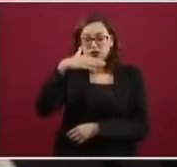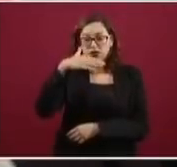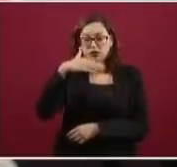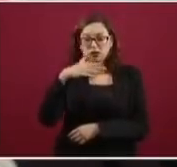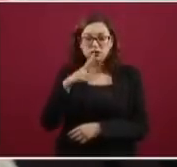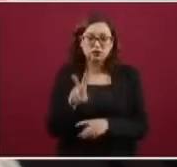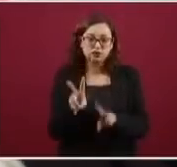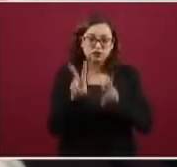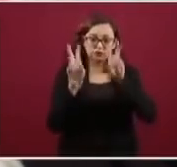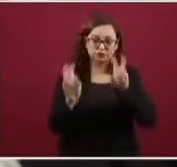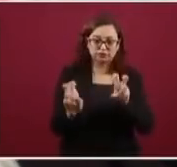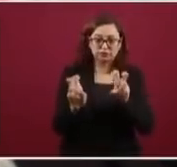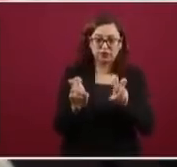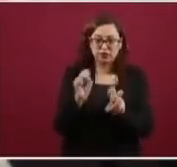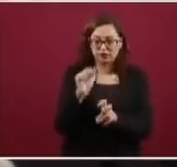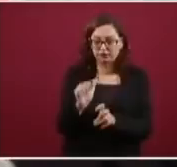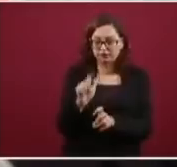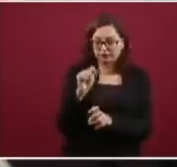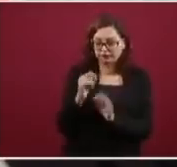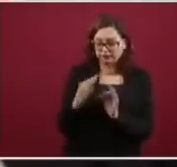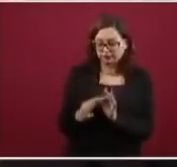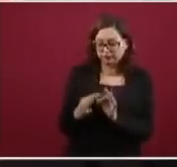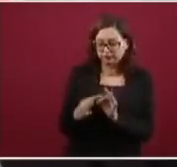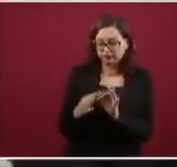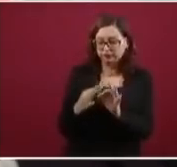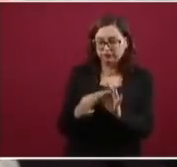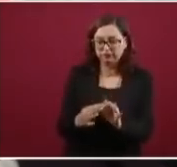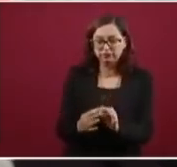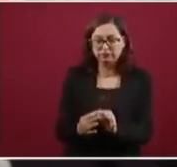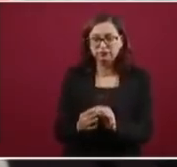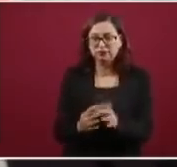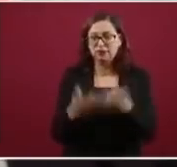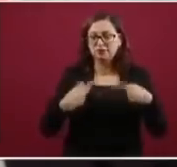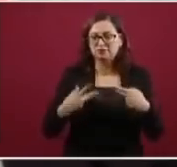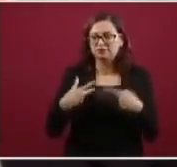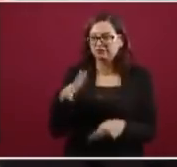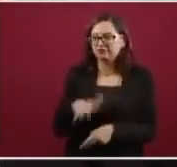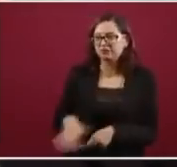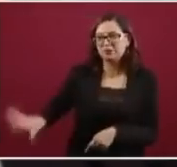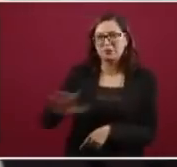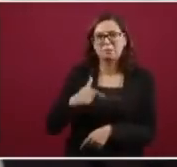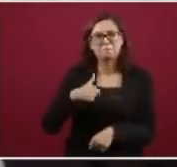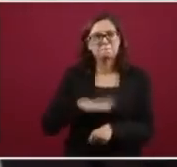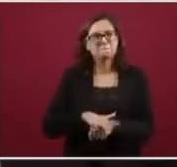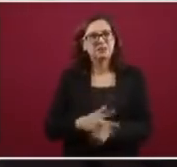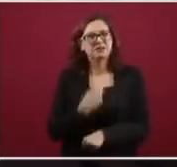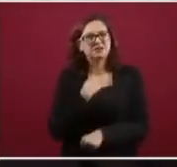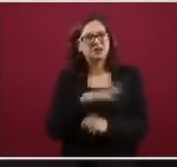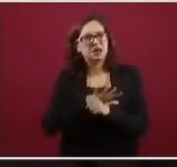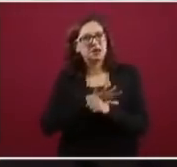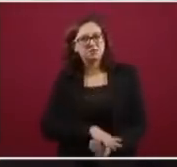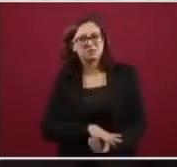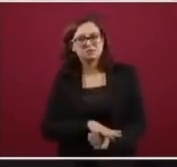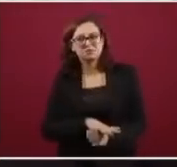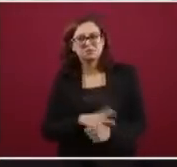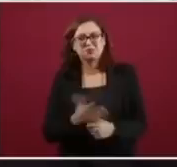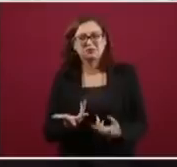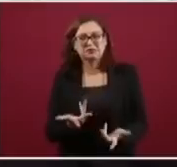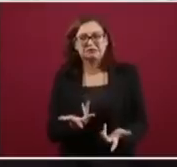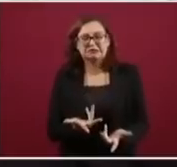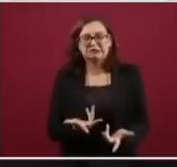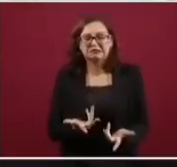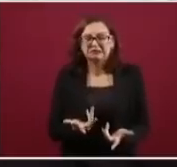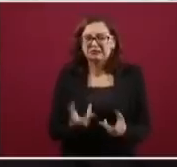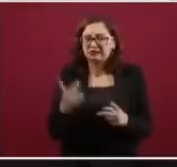deficiencia dentro del sar no implican que a la población ce se le va a estar presionando más y apretando más el cinturón